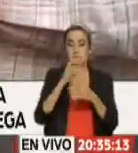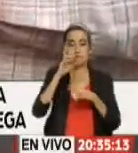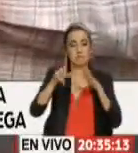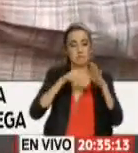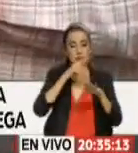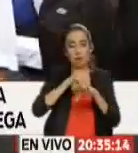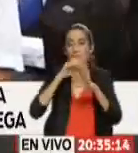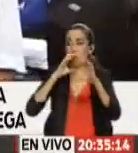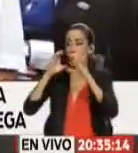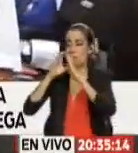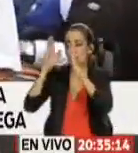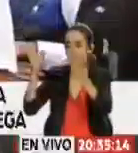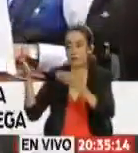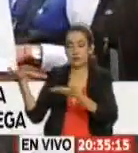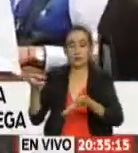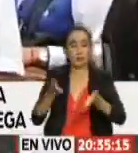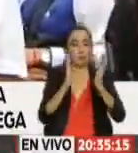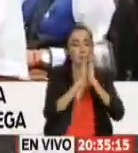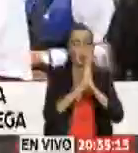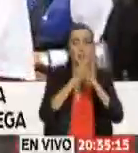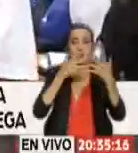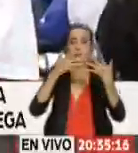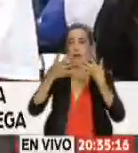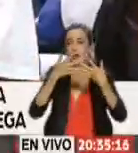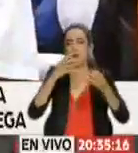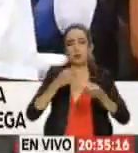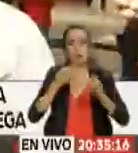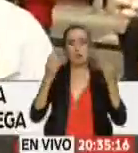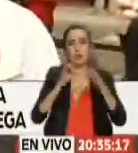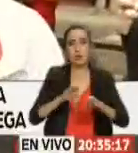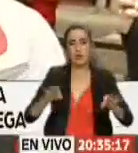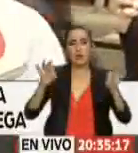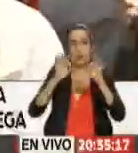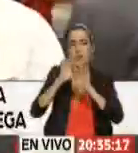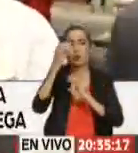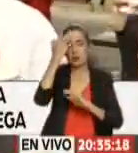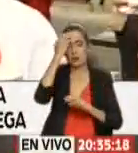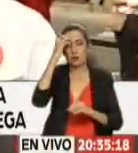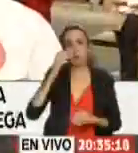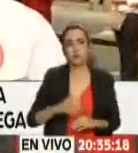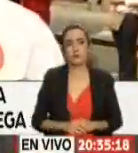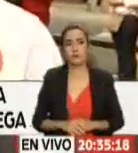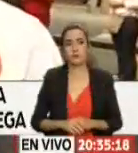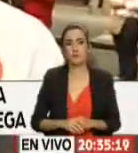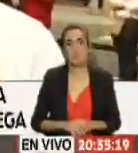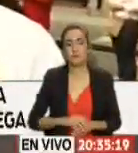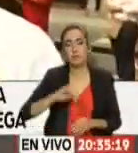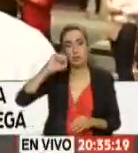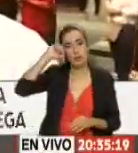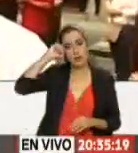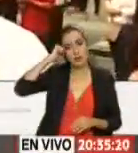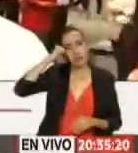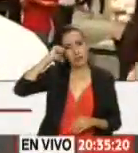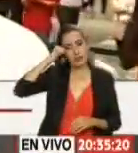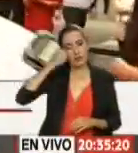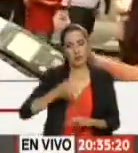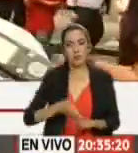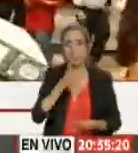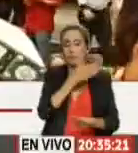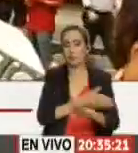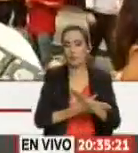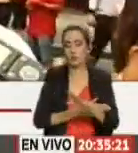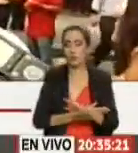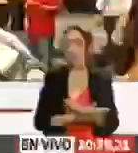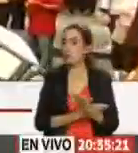pidieron que se esclarezcan los hechos, pues hay muchas dudas. Sí, estamos presentes recordando un año de la partida de